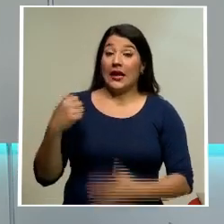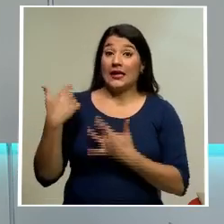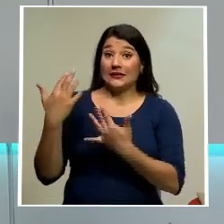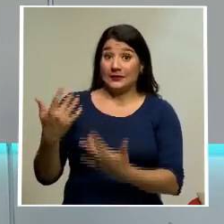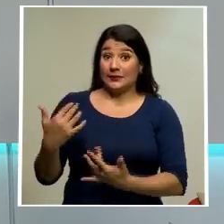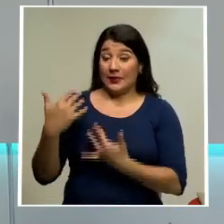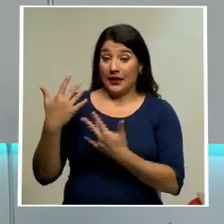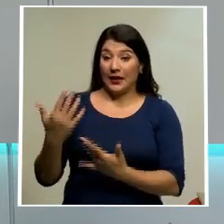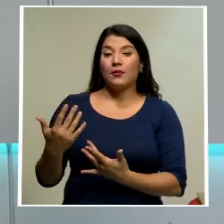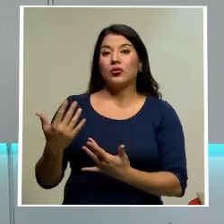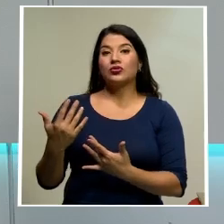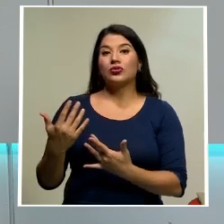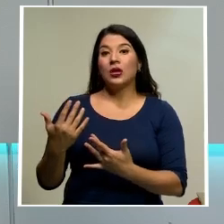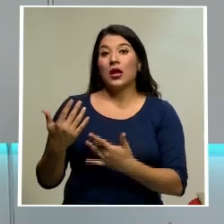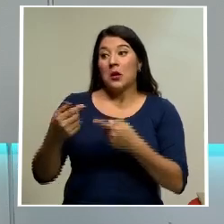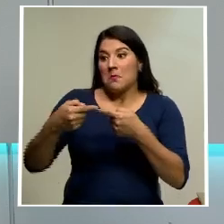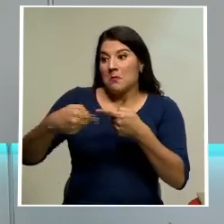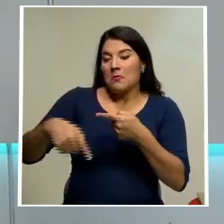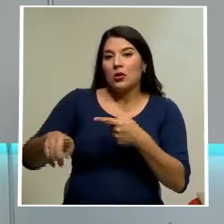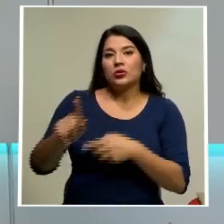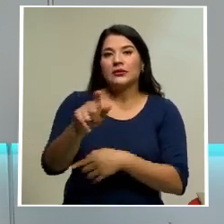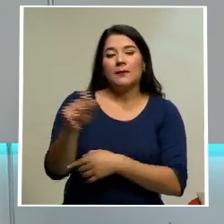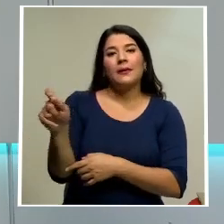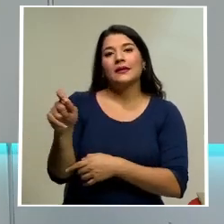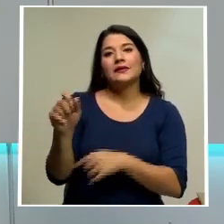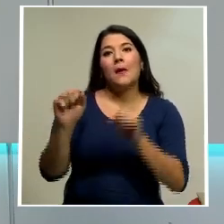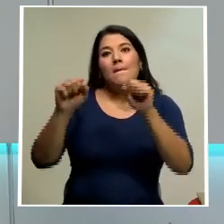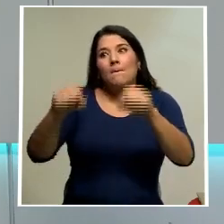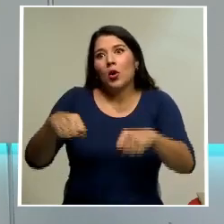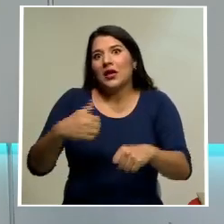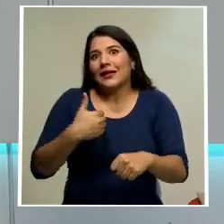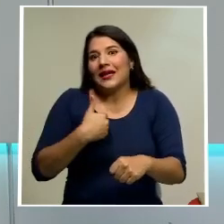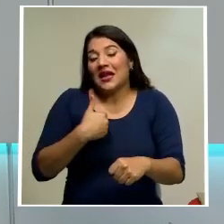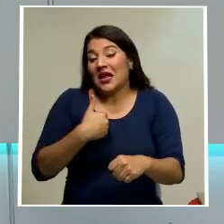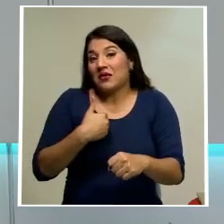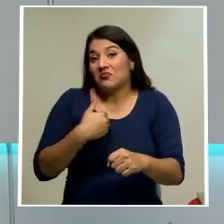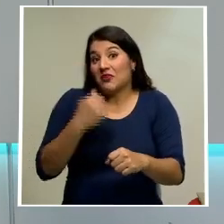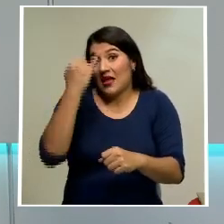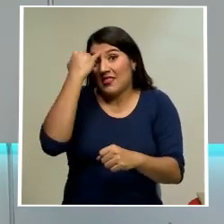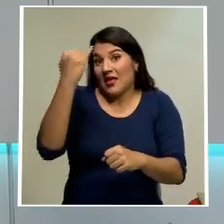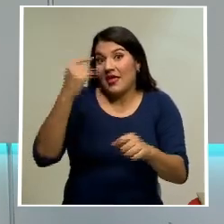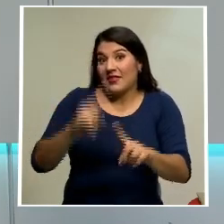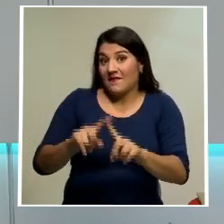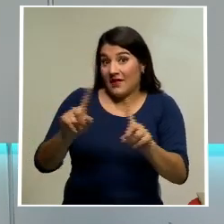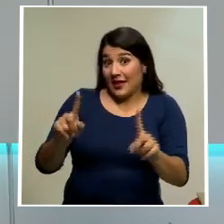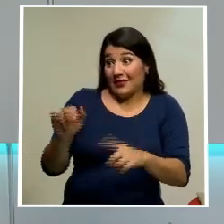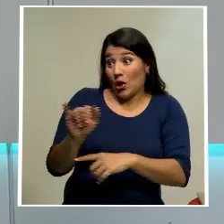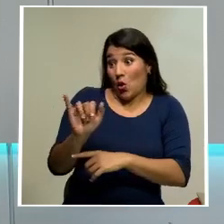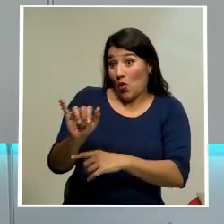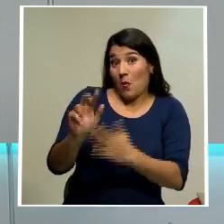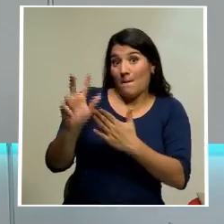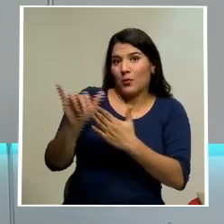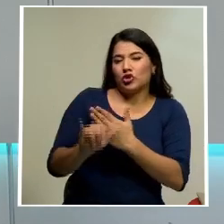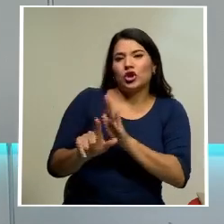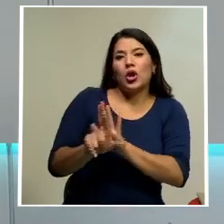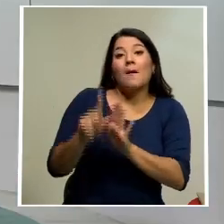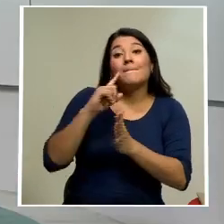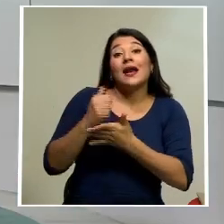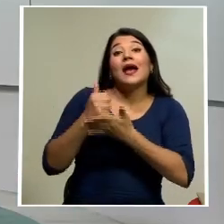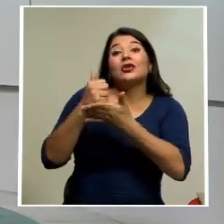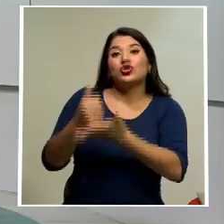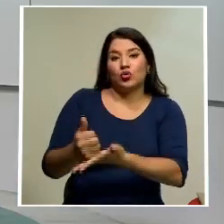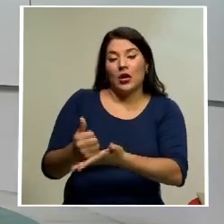que, pues, por lo menos en los próximos meses se tenga una iniciativa como este proyecto de ley que pueda ayudar al bolsillo de